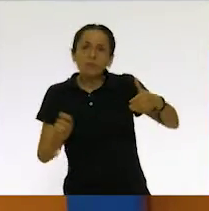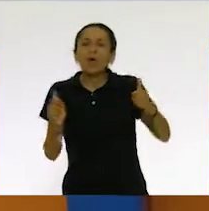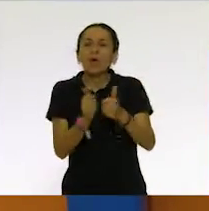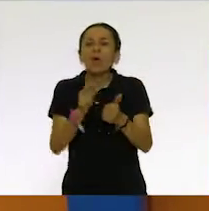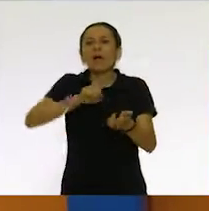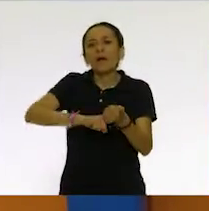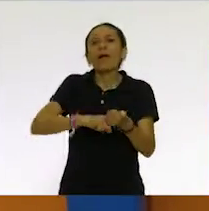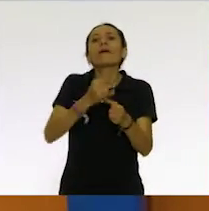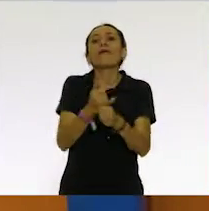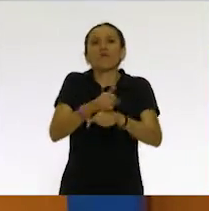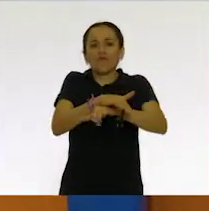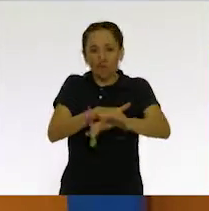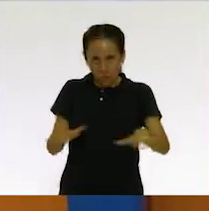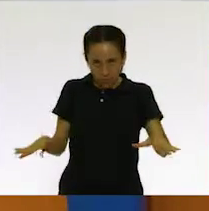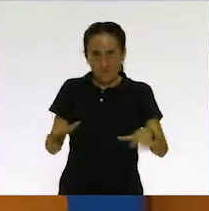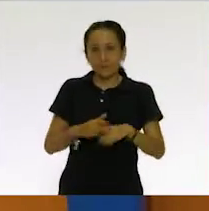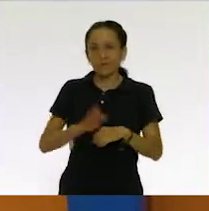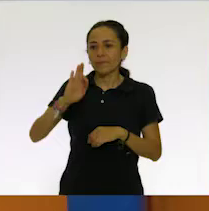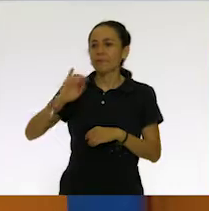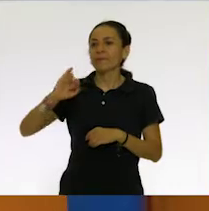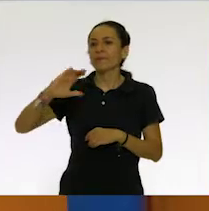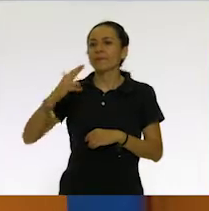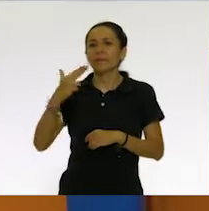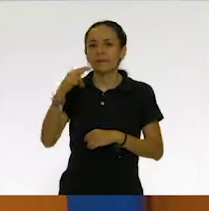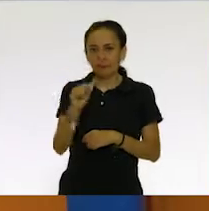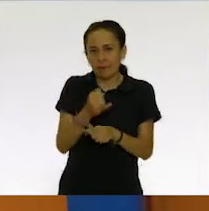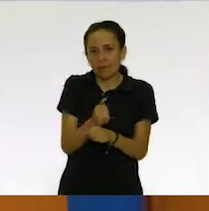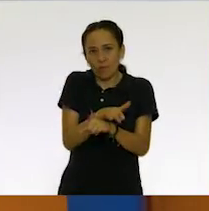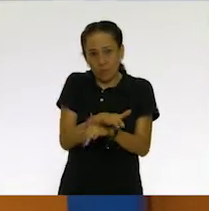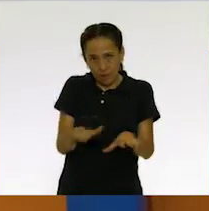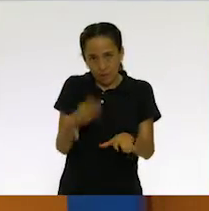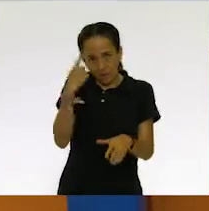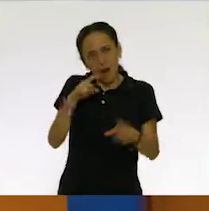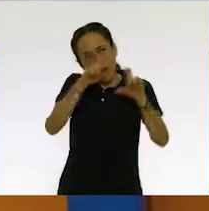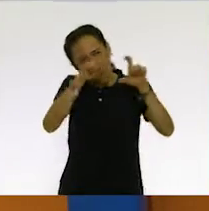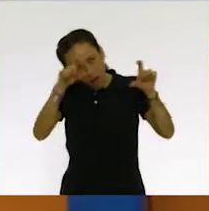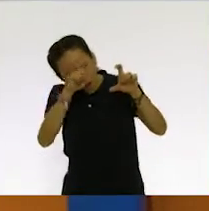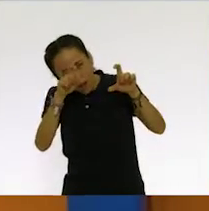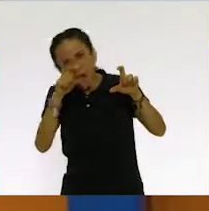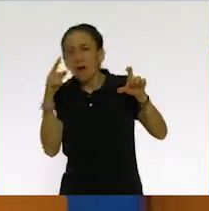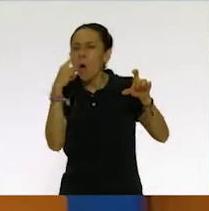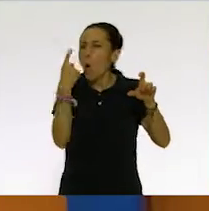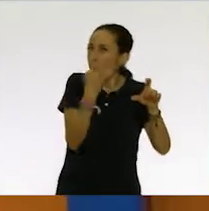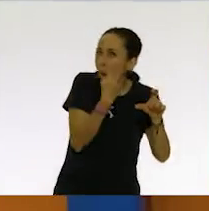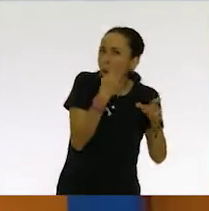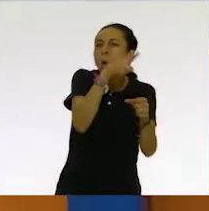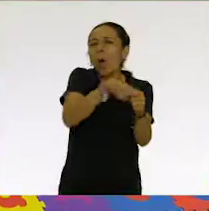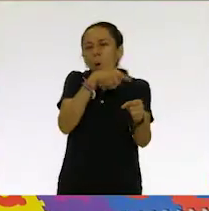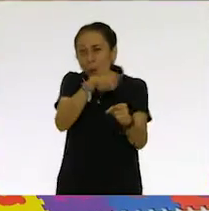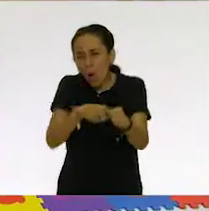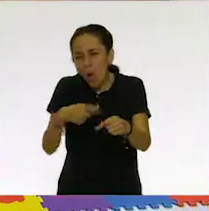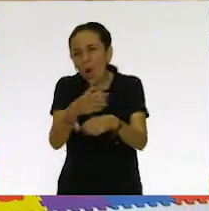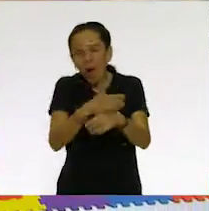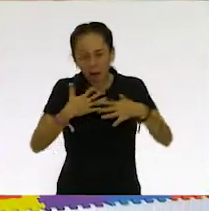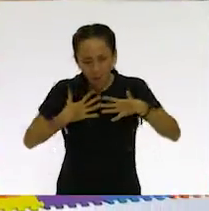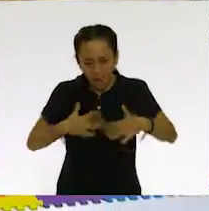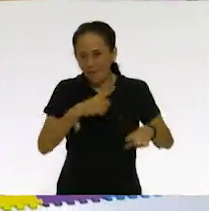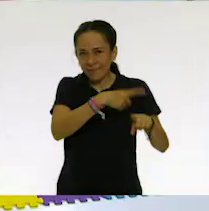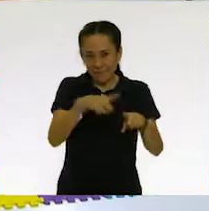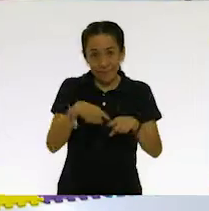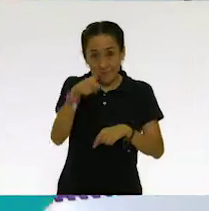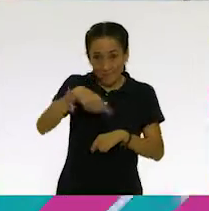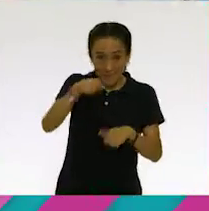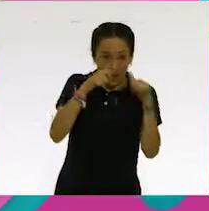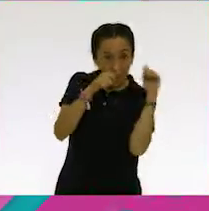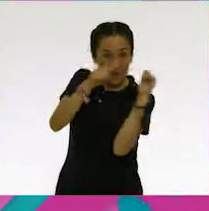y poner debajo todos esos datos importantes que conocemos de él. Por eso, atentos, mucha observación. Vamos a ver el video. Vamos a